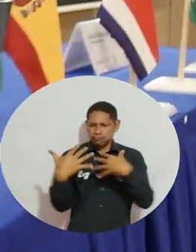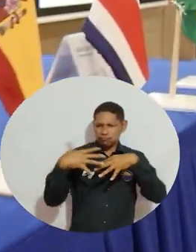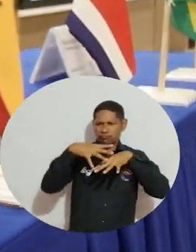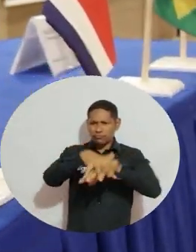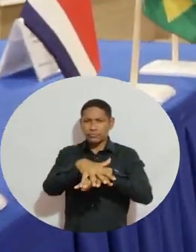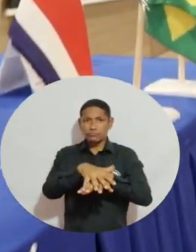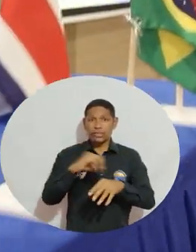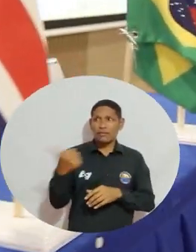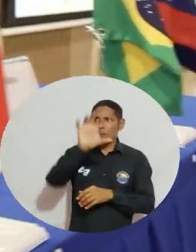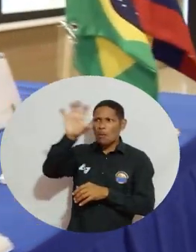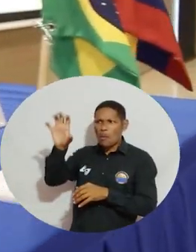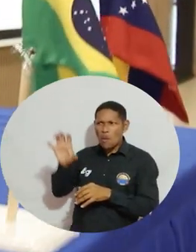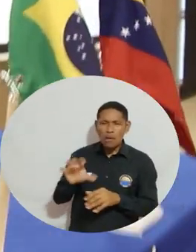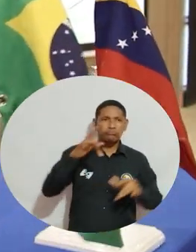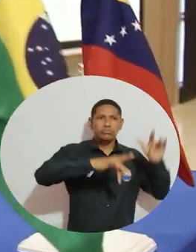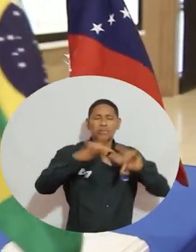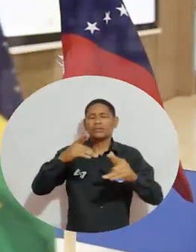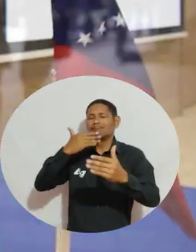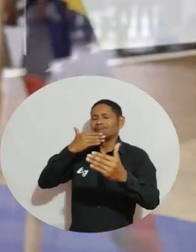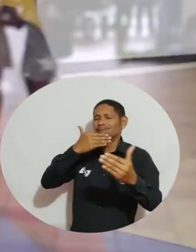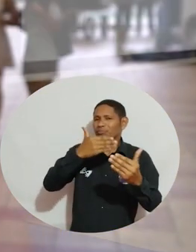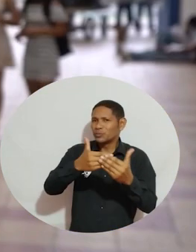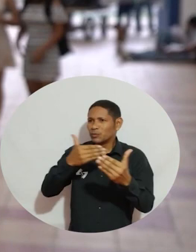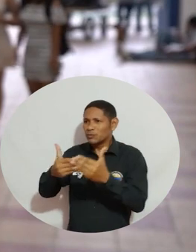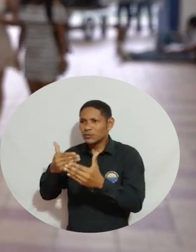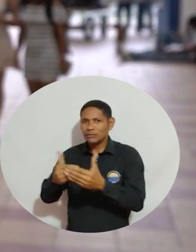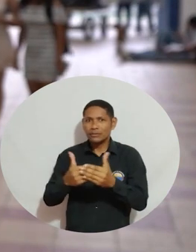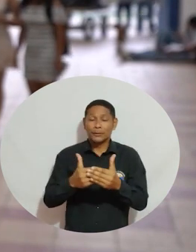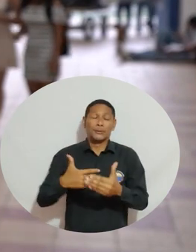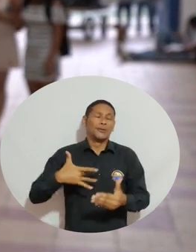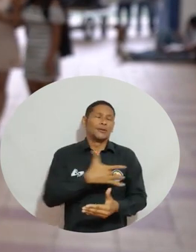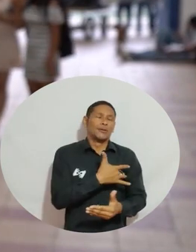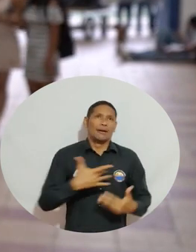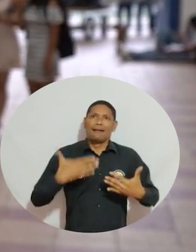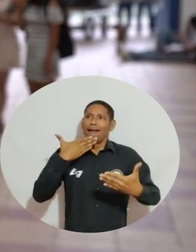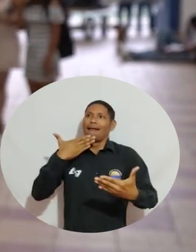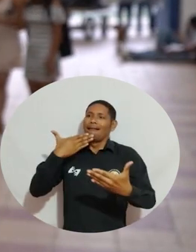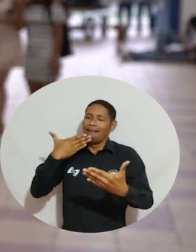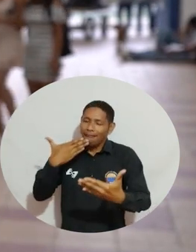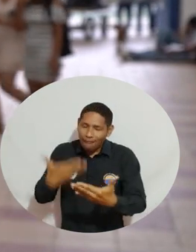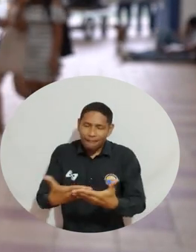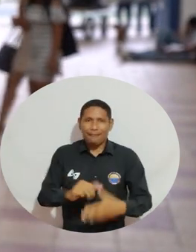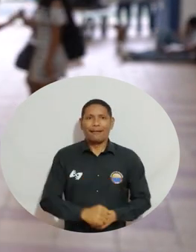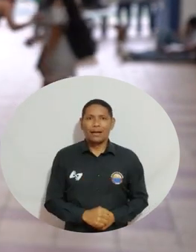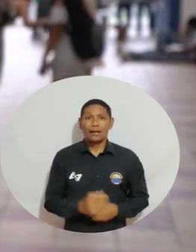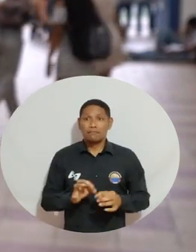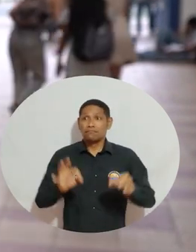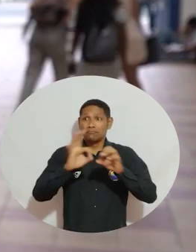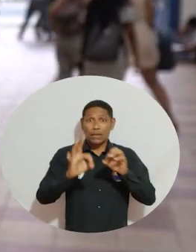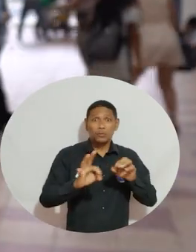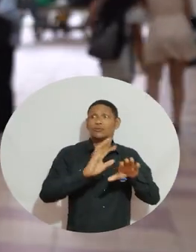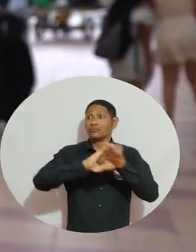que también participaron, decirles muchas gracias. Estamos sumamente agradecidos y los invitamos a esa